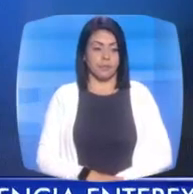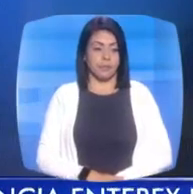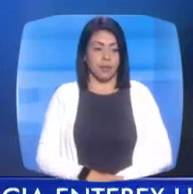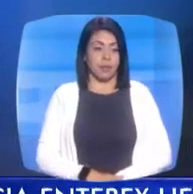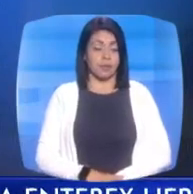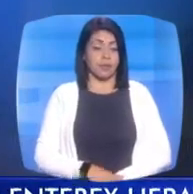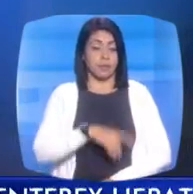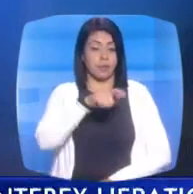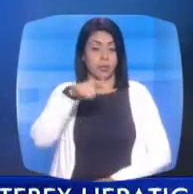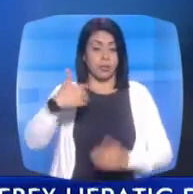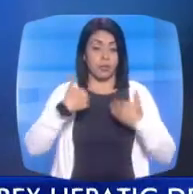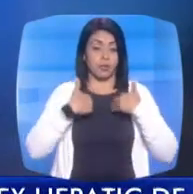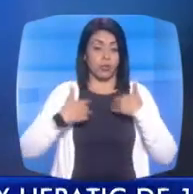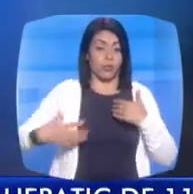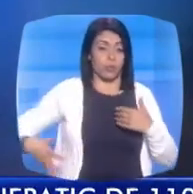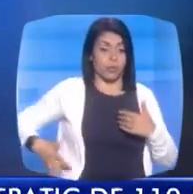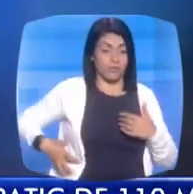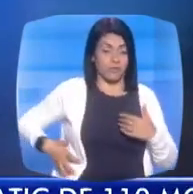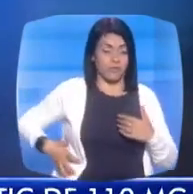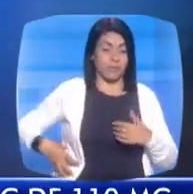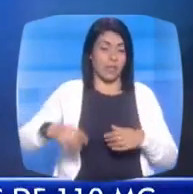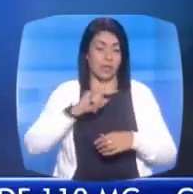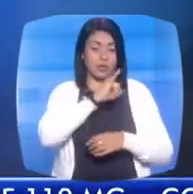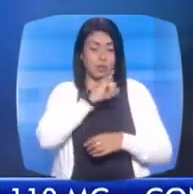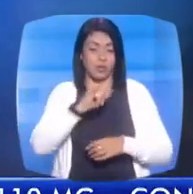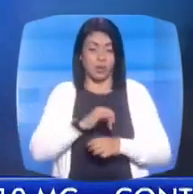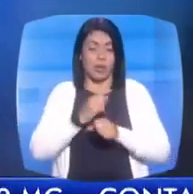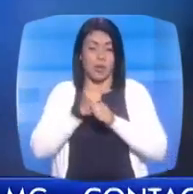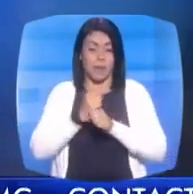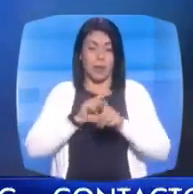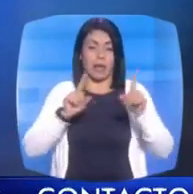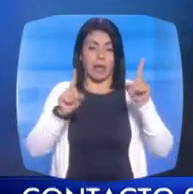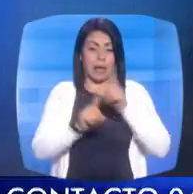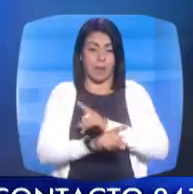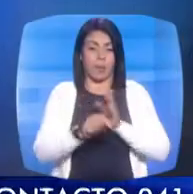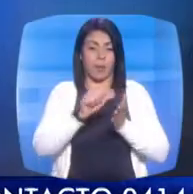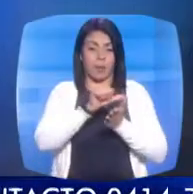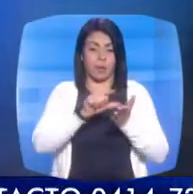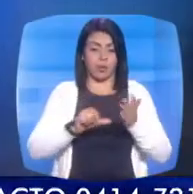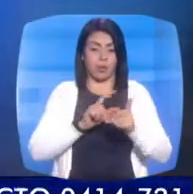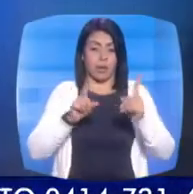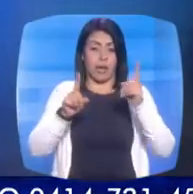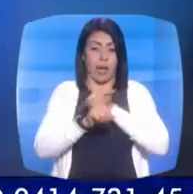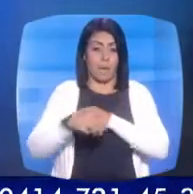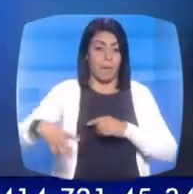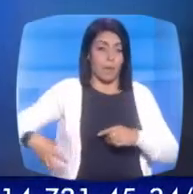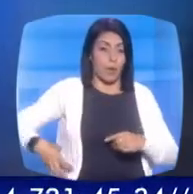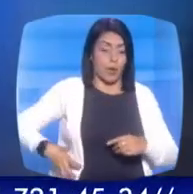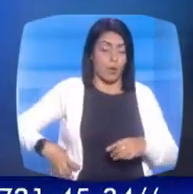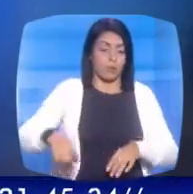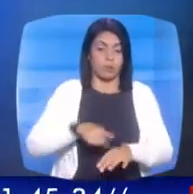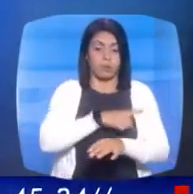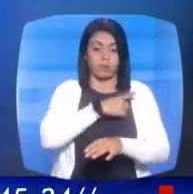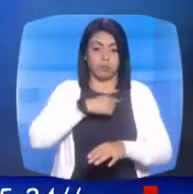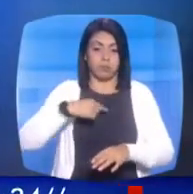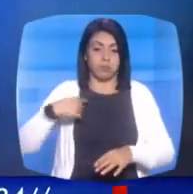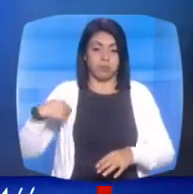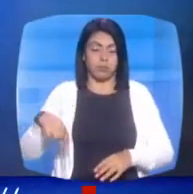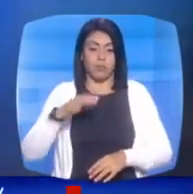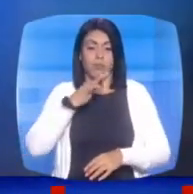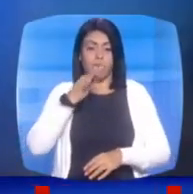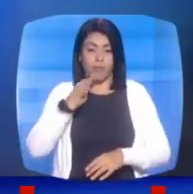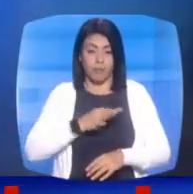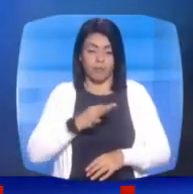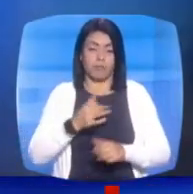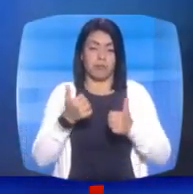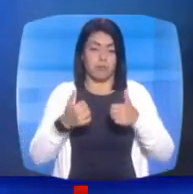pacientes renales del Estado zula esperan por la activación de los trasplantes de riñón debido a que las diálisis son deficientes y no garantizan